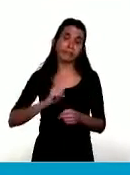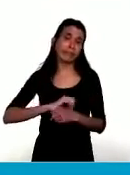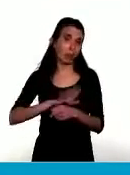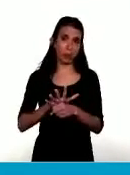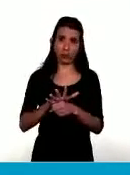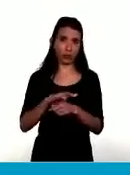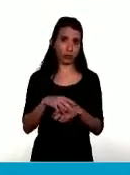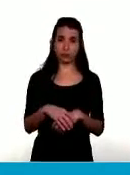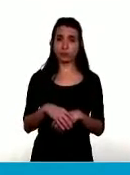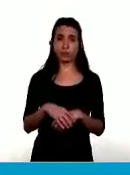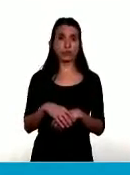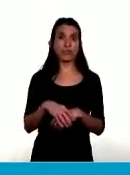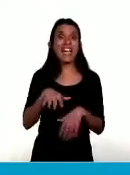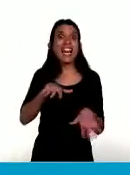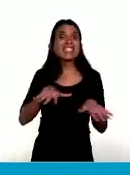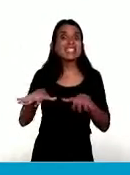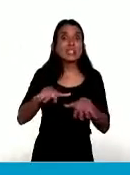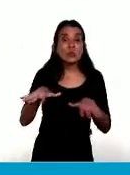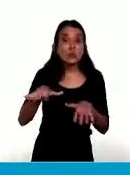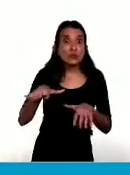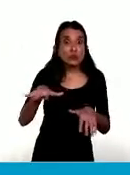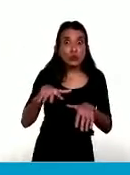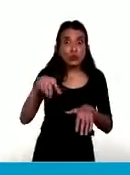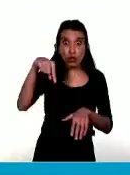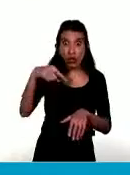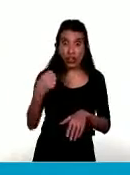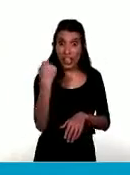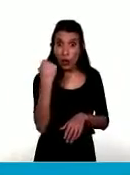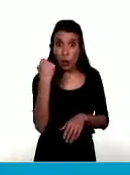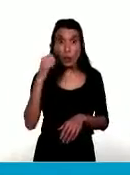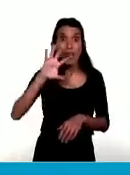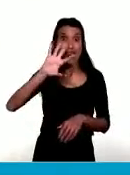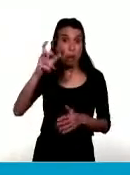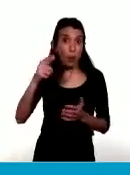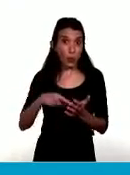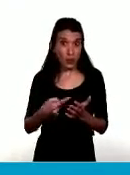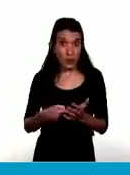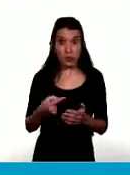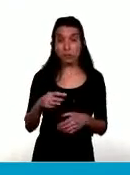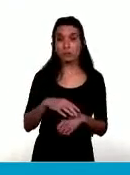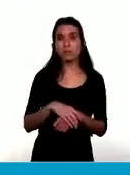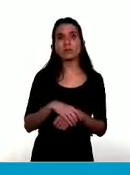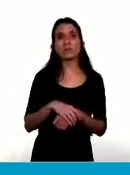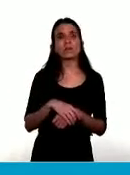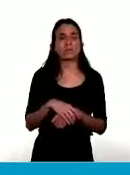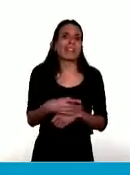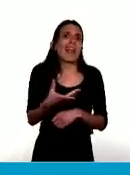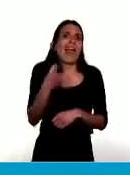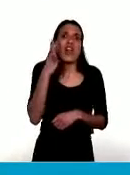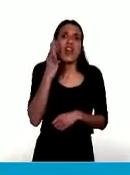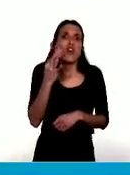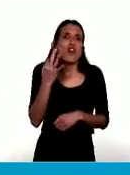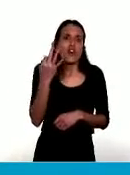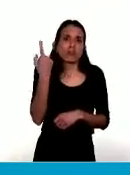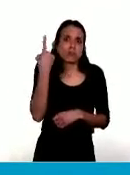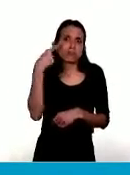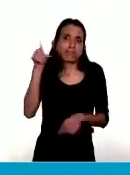legislación nacional y provincial contemplan la posibilidad de gastos extraordinarios por